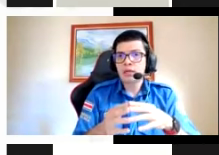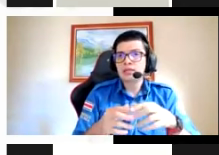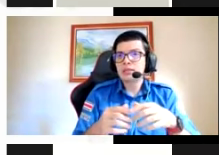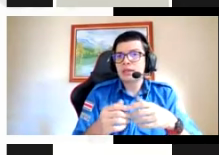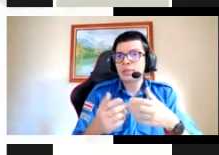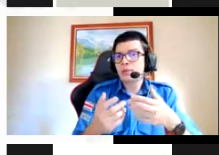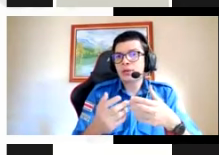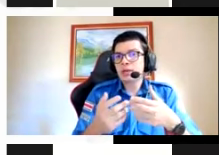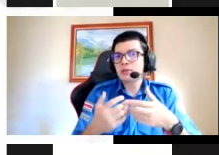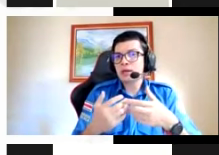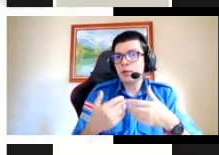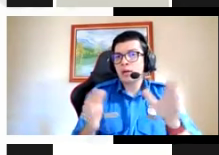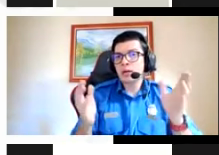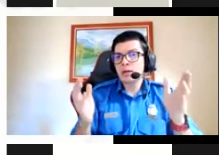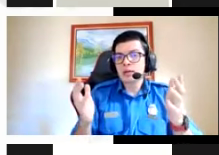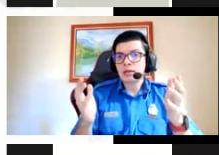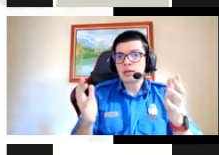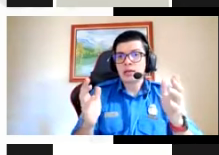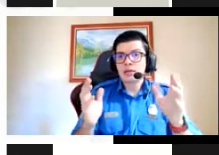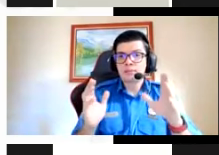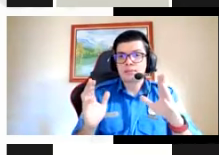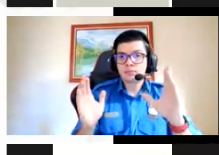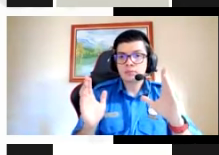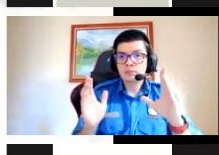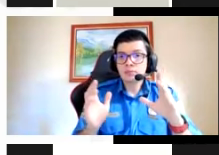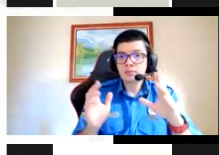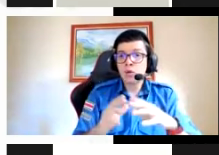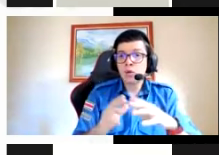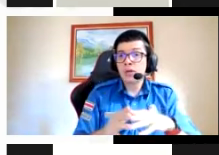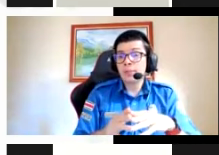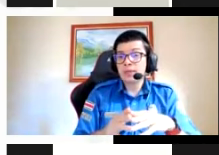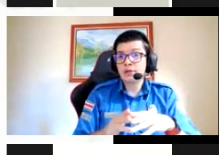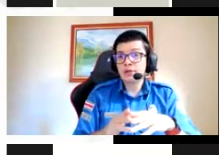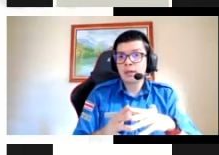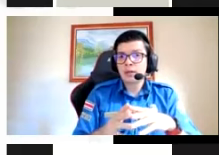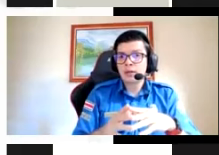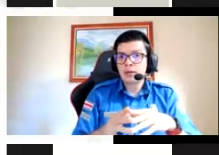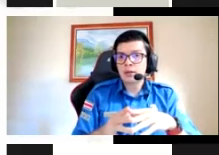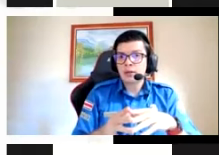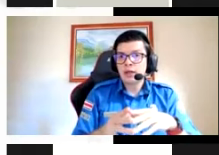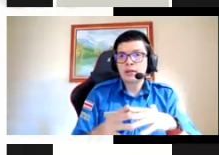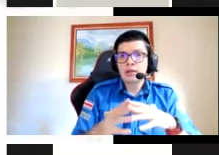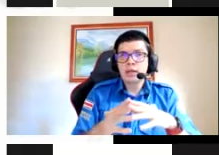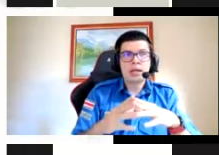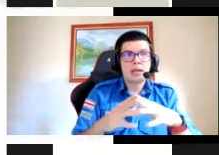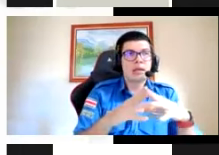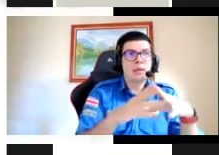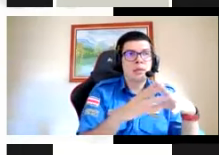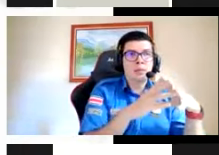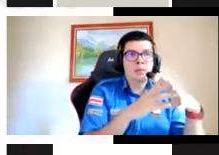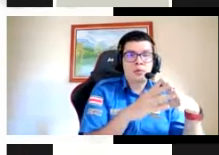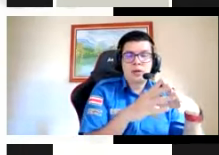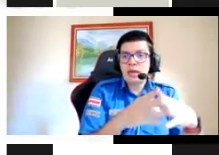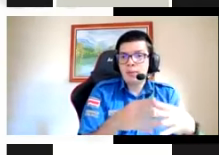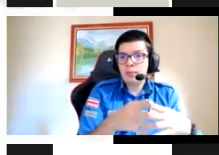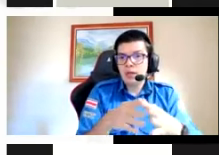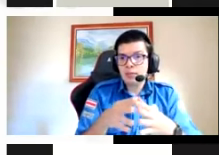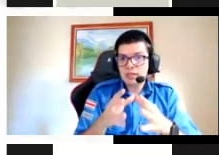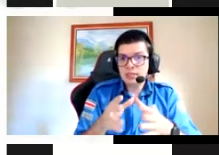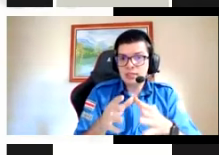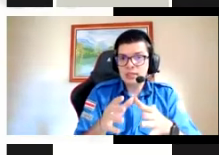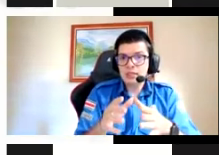porque ni siquiera podrían llevar agua eh, a una buena presión. ¿Ok? Eh, por